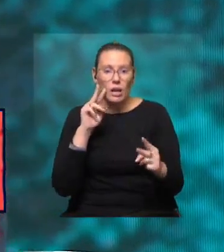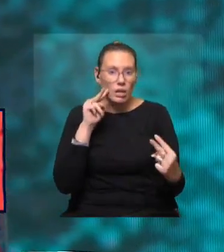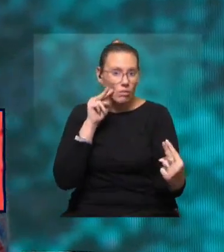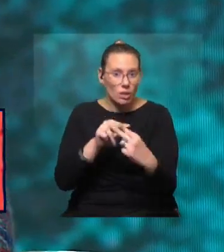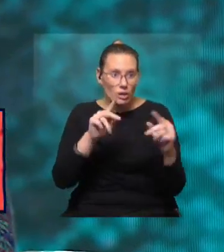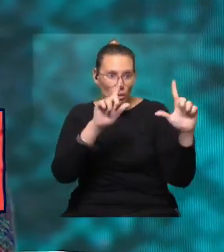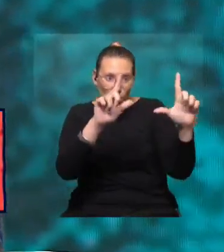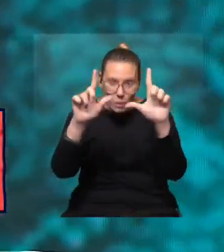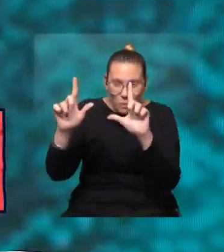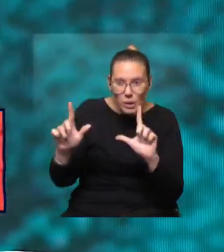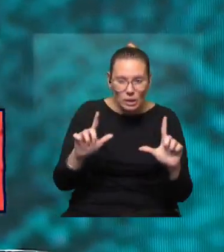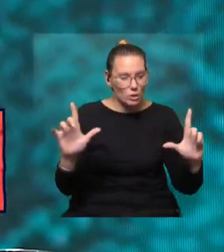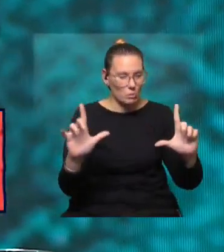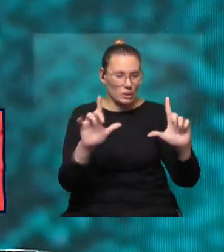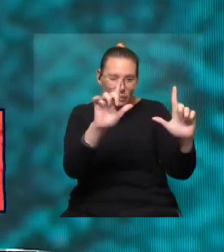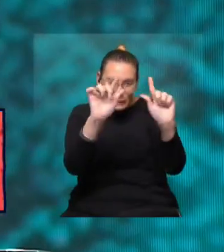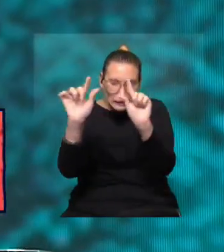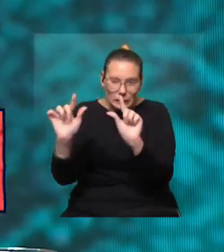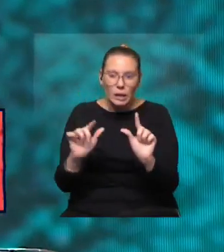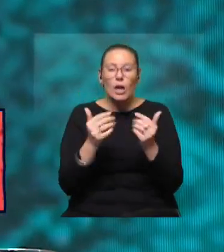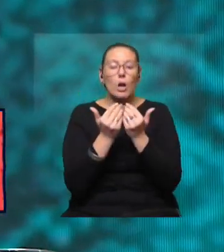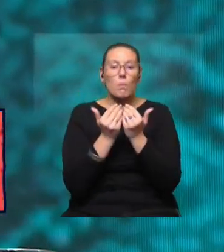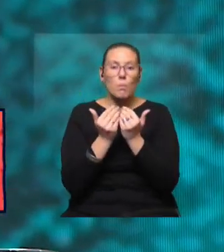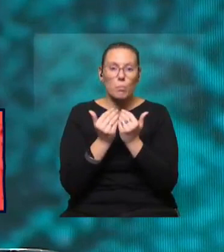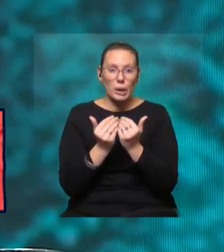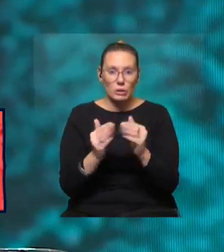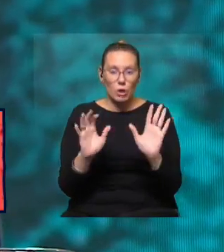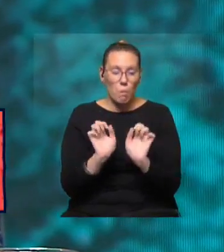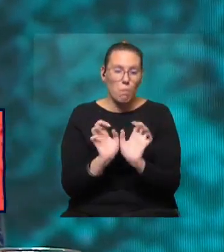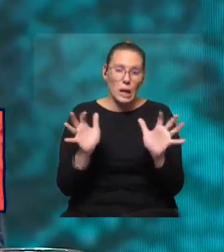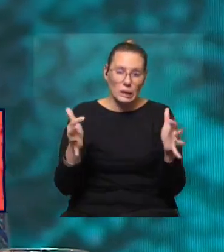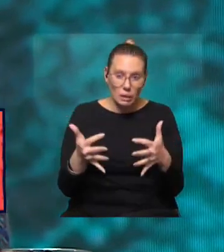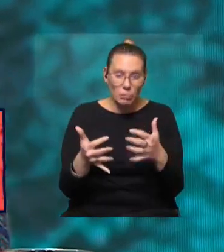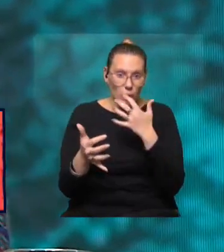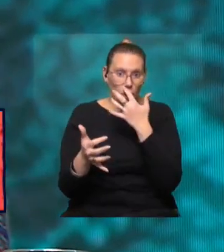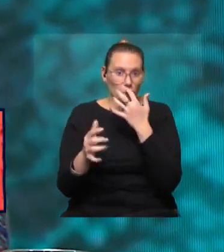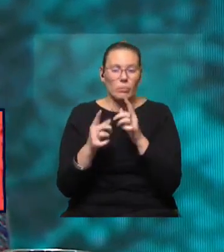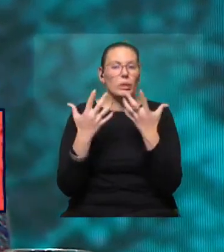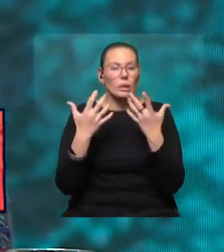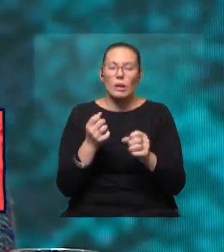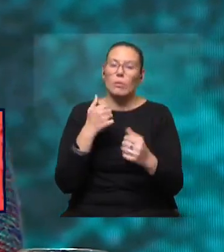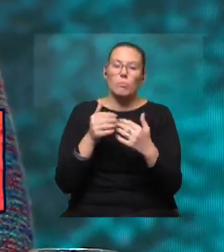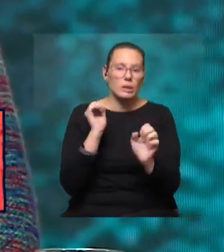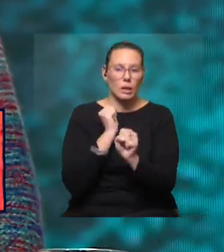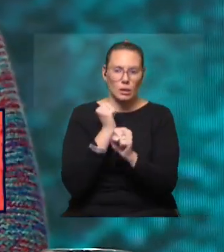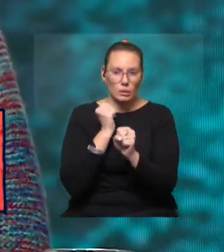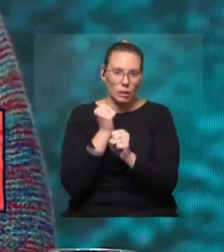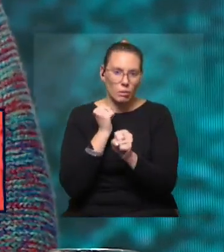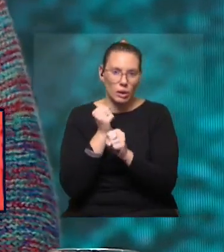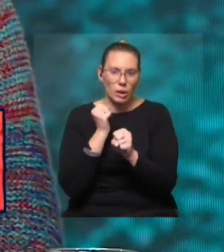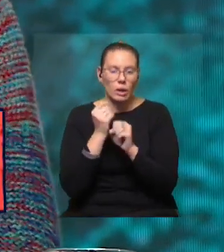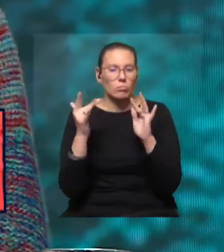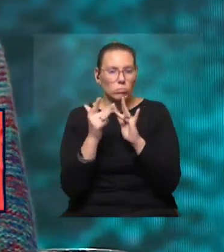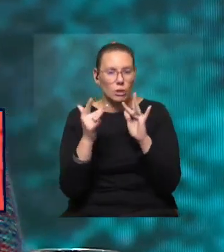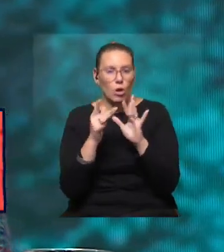a través de cuadraditos y bueno Esto empezó empezó con la pandemia dije no quiero empezar a trabajar y conectarme con